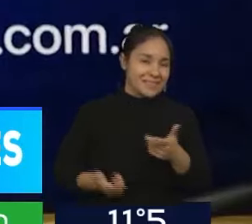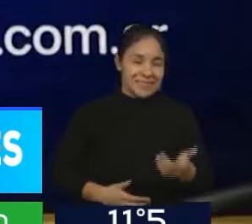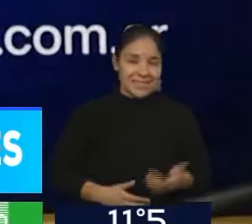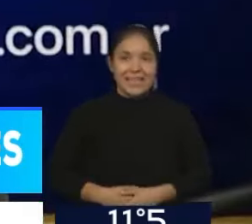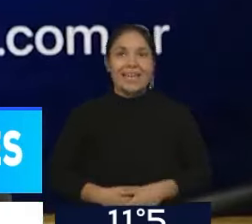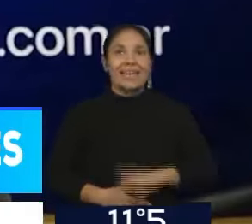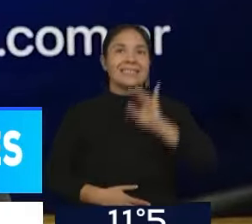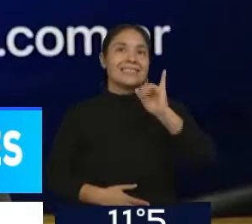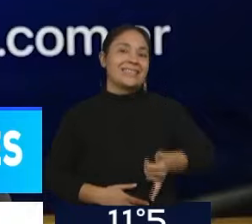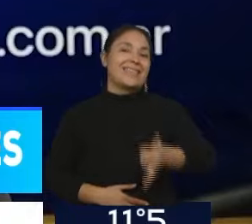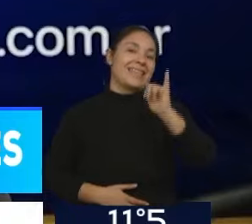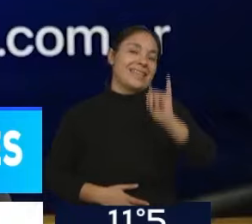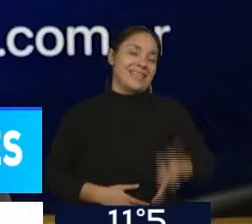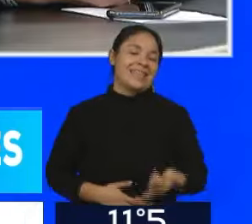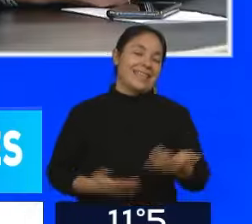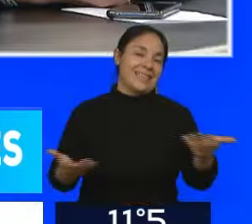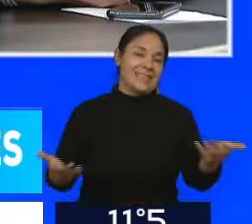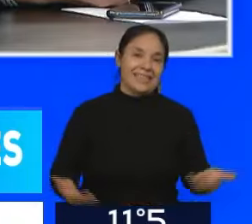Gracias. Sí, señor.